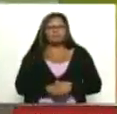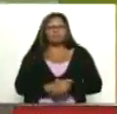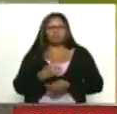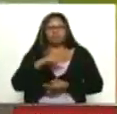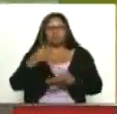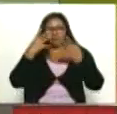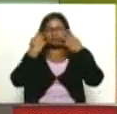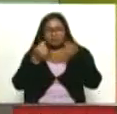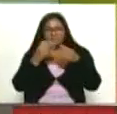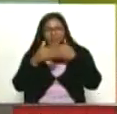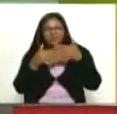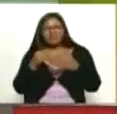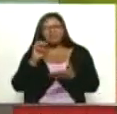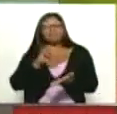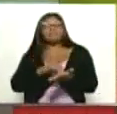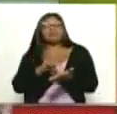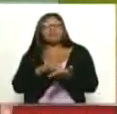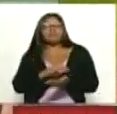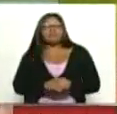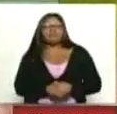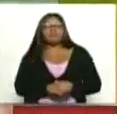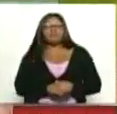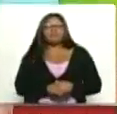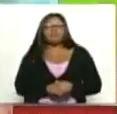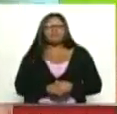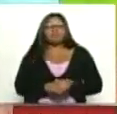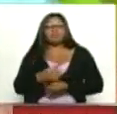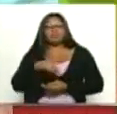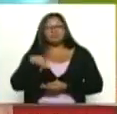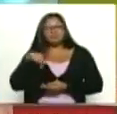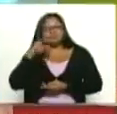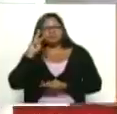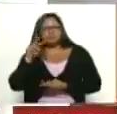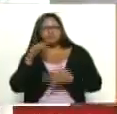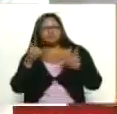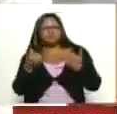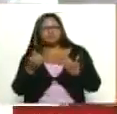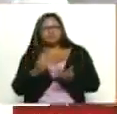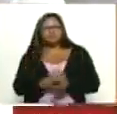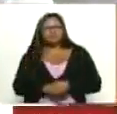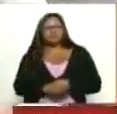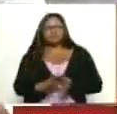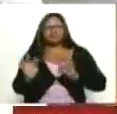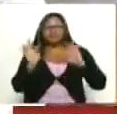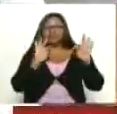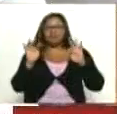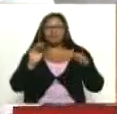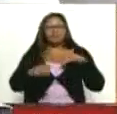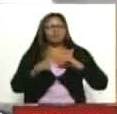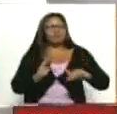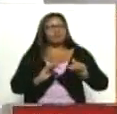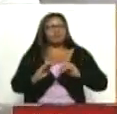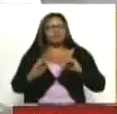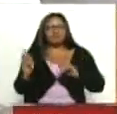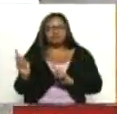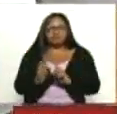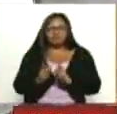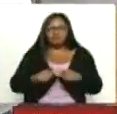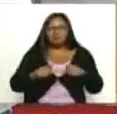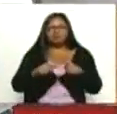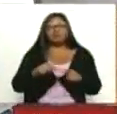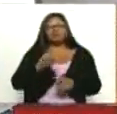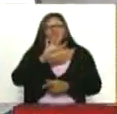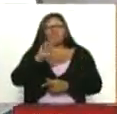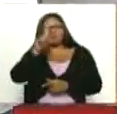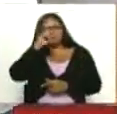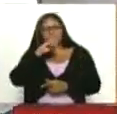de Barlovento, creo que también, no sé si va a haber alguna expresión de allá sí, de la zona. Sí, el Teatro Negro de Barlovento, que se acerca a sus 50 años